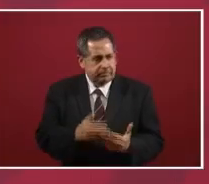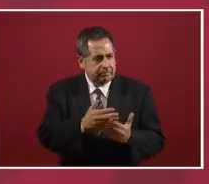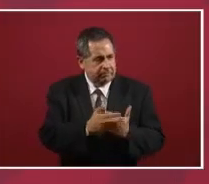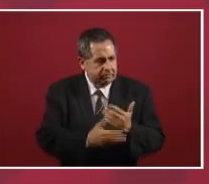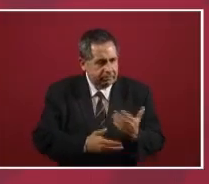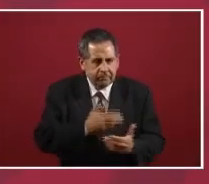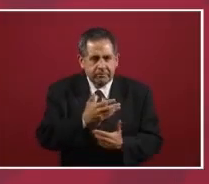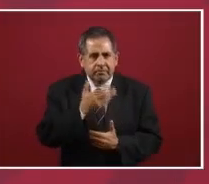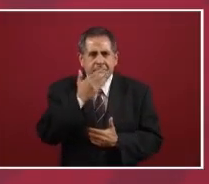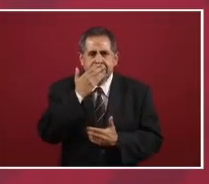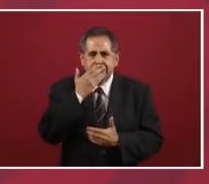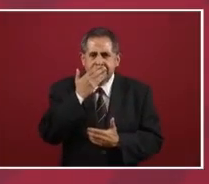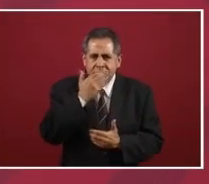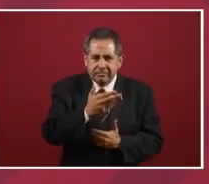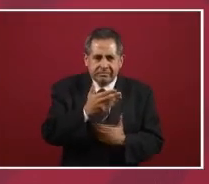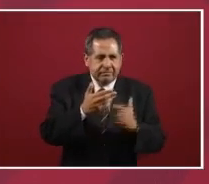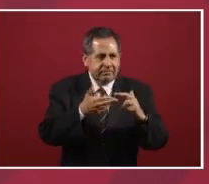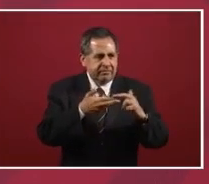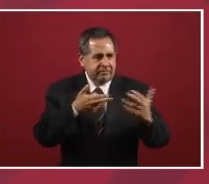cordiales,